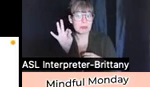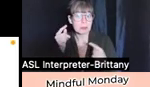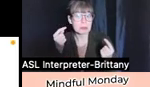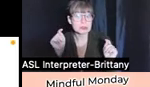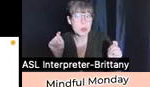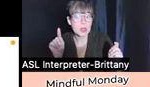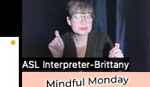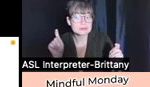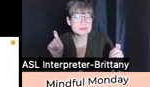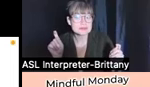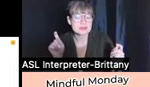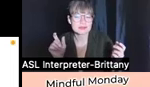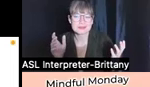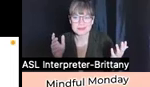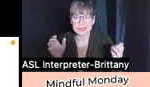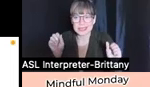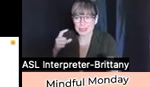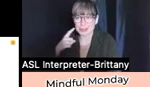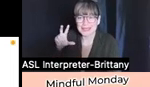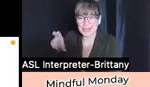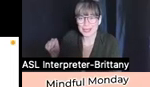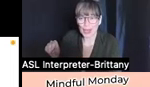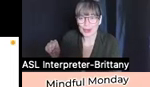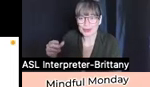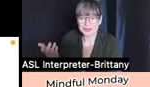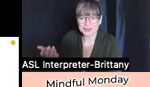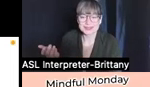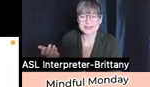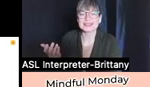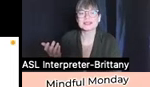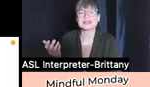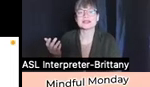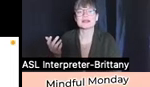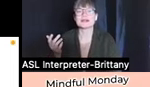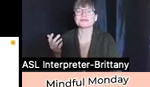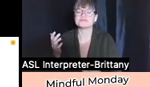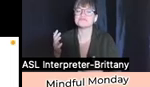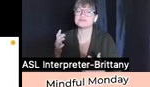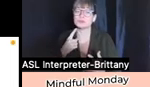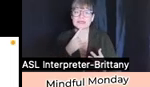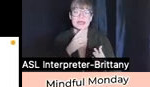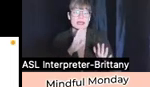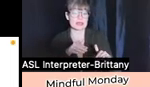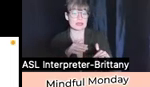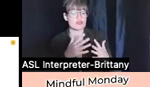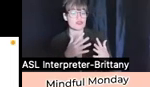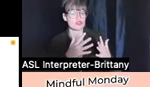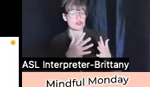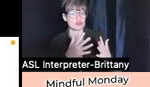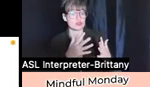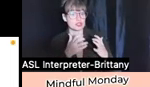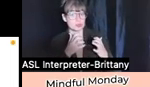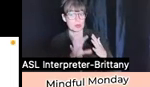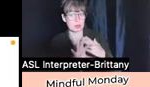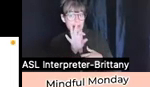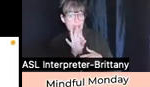los juguetes? Esto implica que el niño puede decir que no. En lo que puede hacer es, ¿quieres